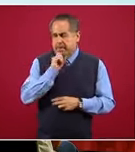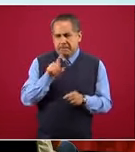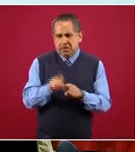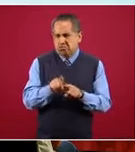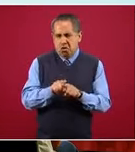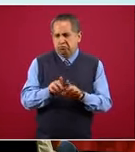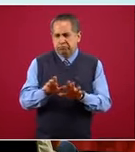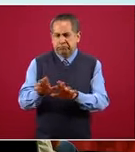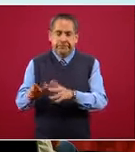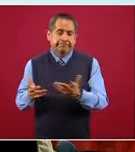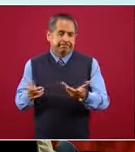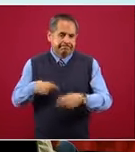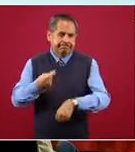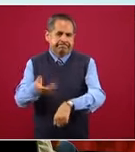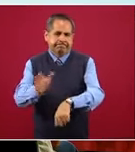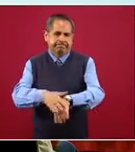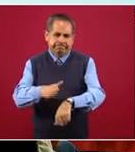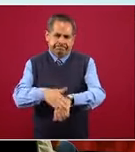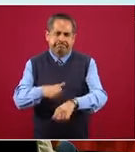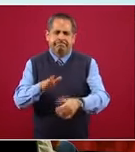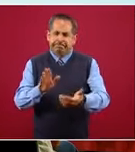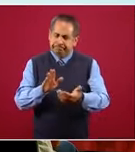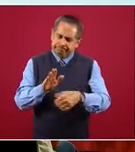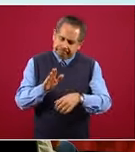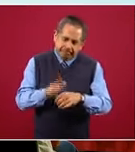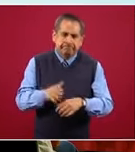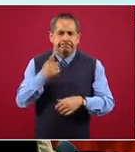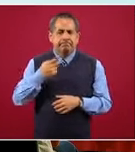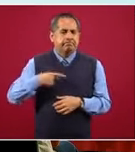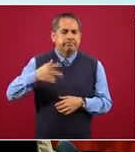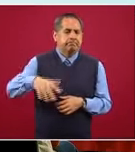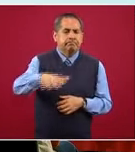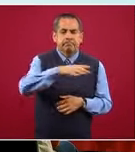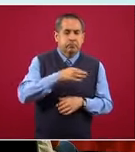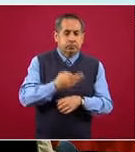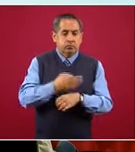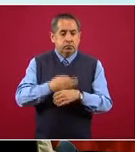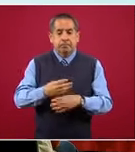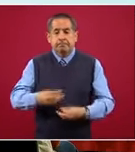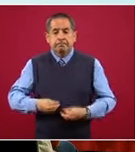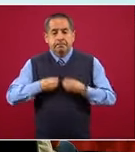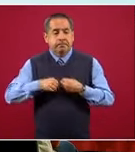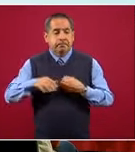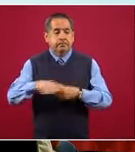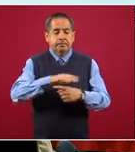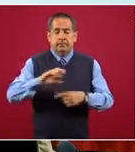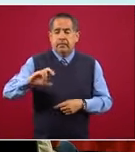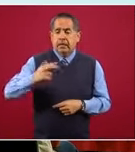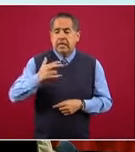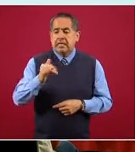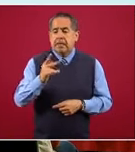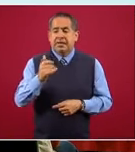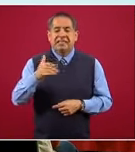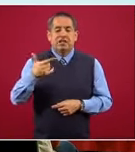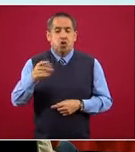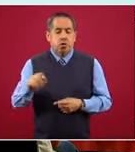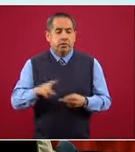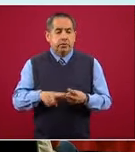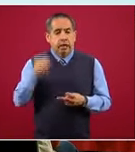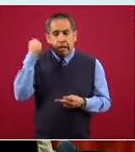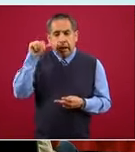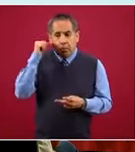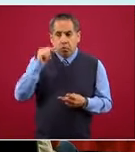sí el llamado importante es tanto para las personas que en este momento residen en Chilpancingo, en Acapulco y también